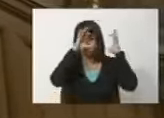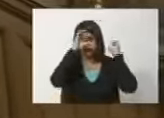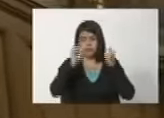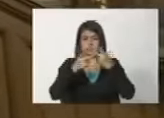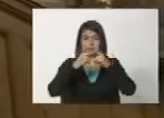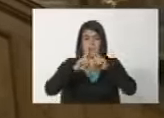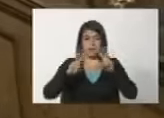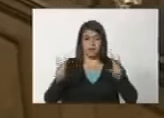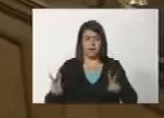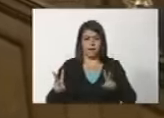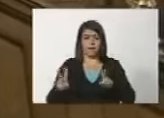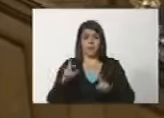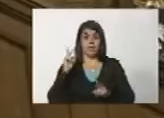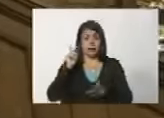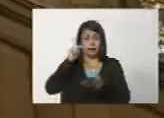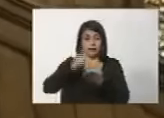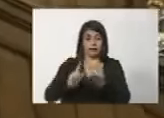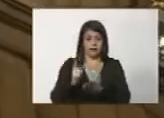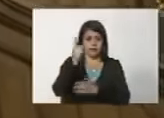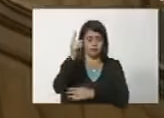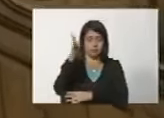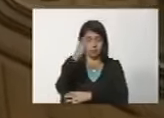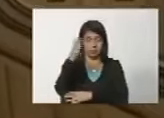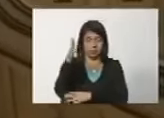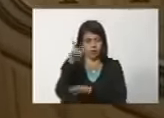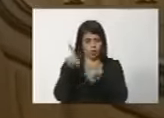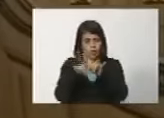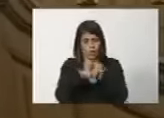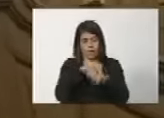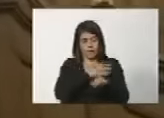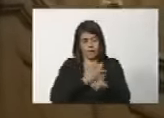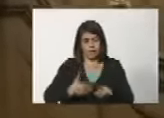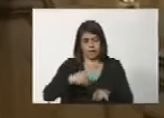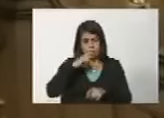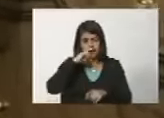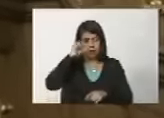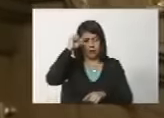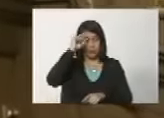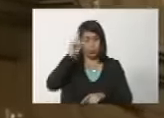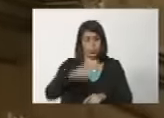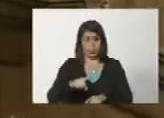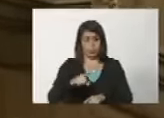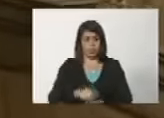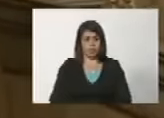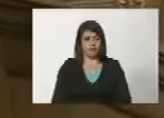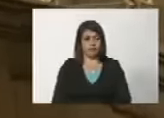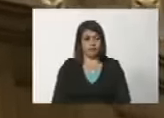de paz que abandera nuestro presidente Nicolás Maduro. Jaidis también